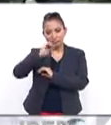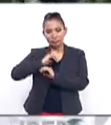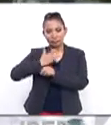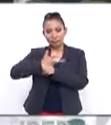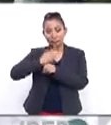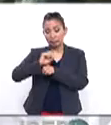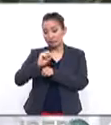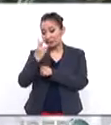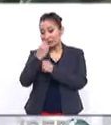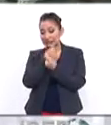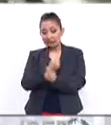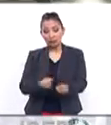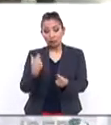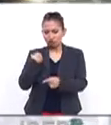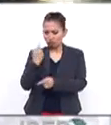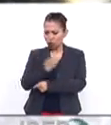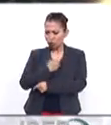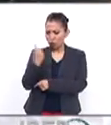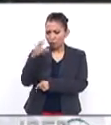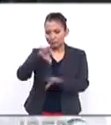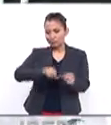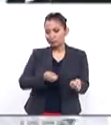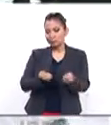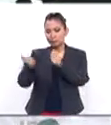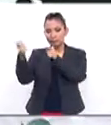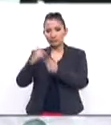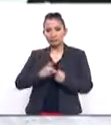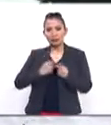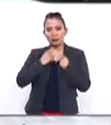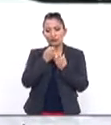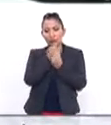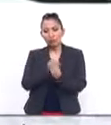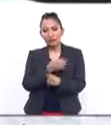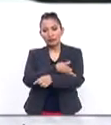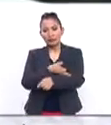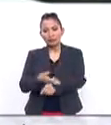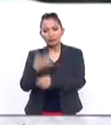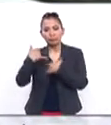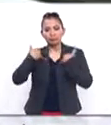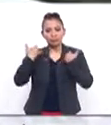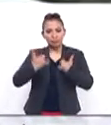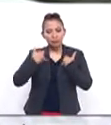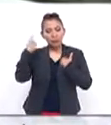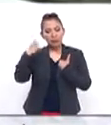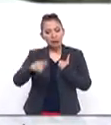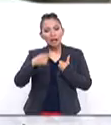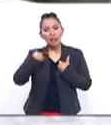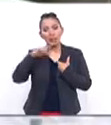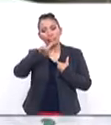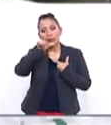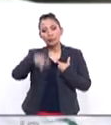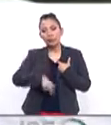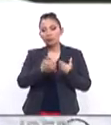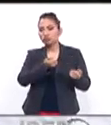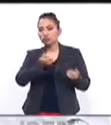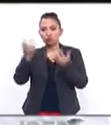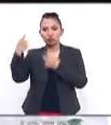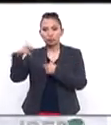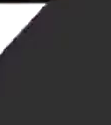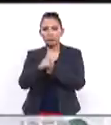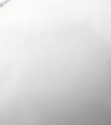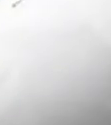reportan que 23 menores no acompañados fueron remitidos a la Dirección de Niñez, Familia y Adolescencia para su posterior